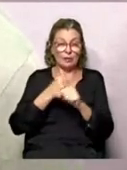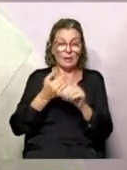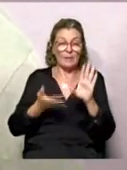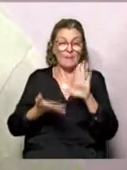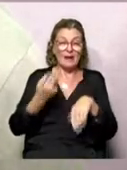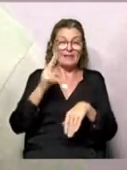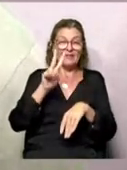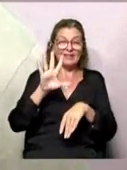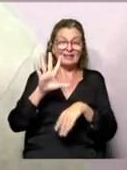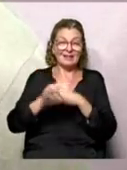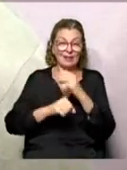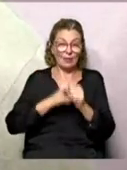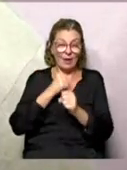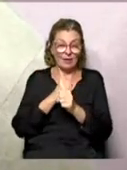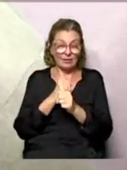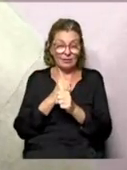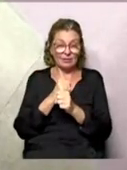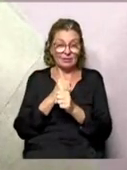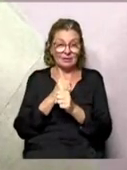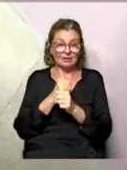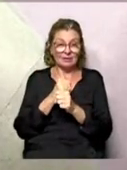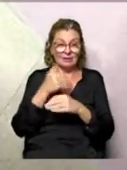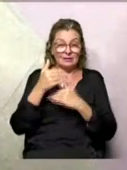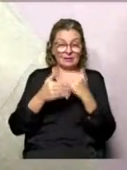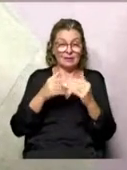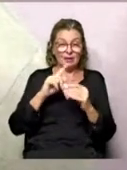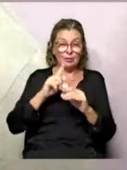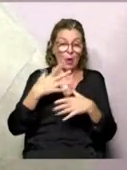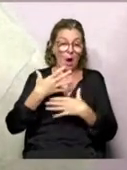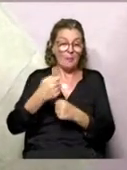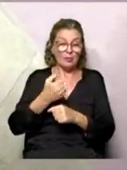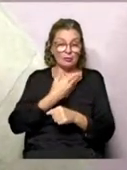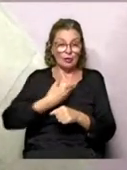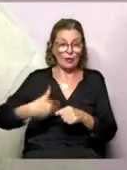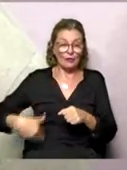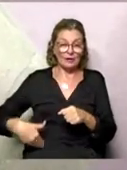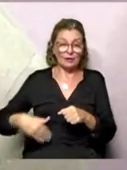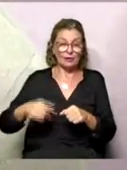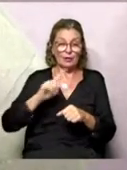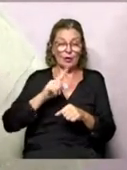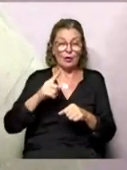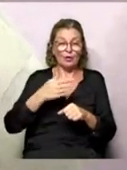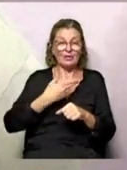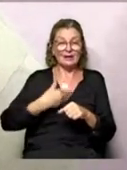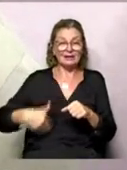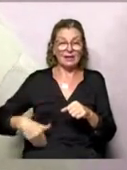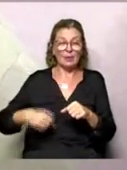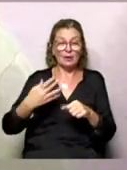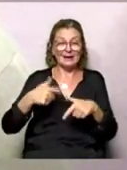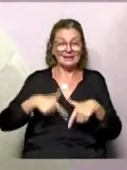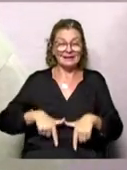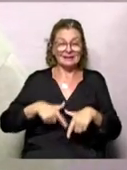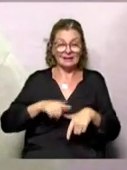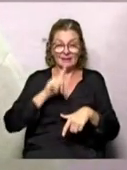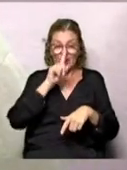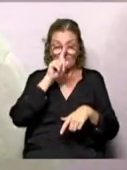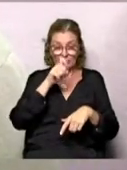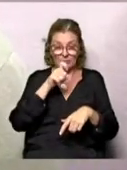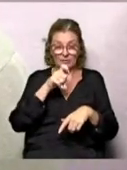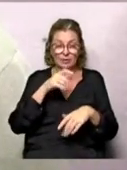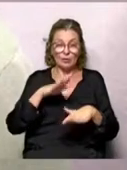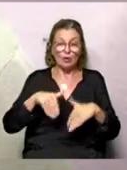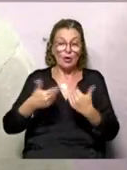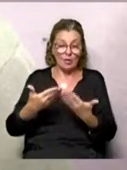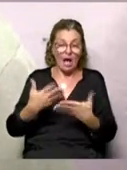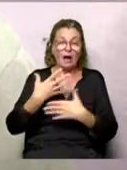25 años, y se mantiene sin el apoyo del gobierno central, no del Estado, porque la Intendencia Municipal de Montevideo nos da una gran